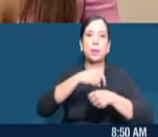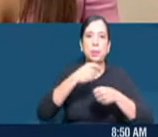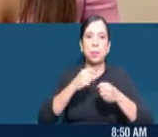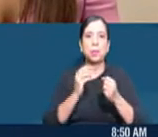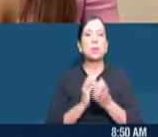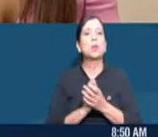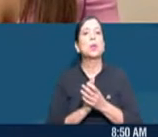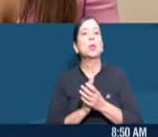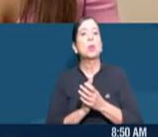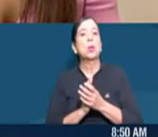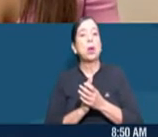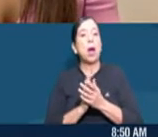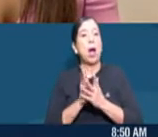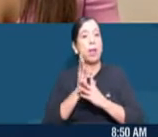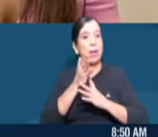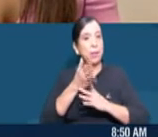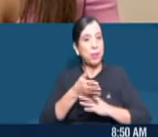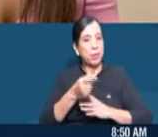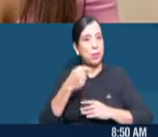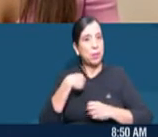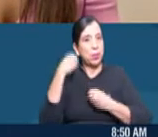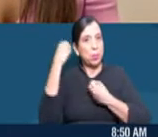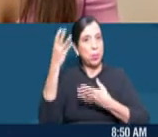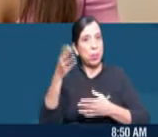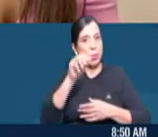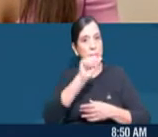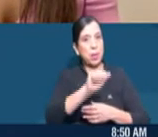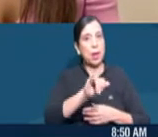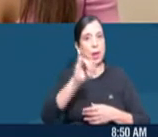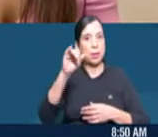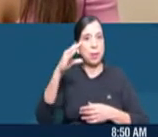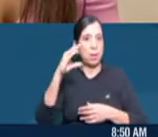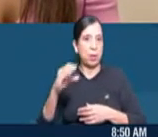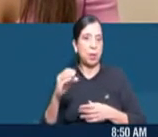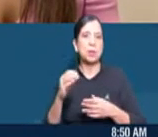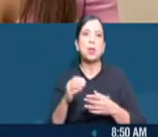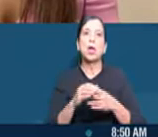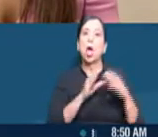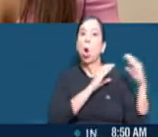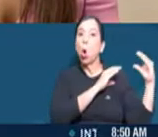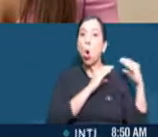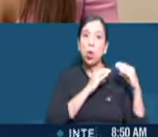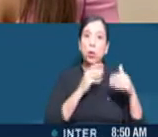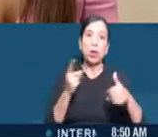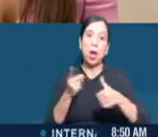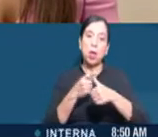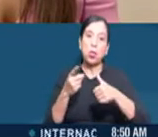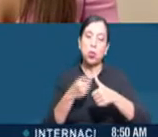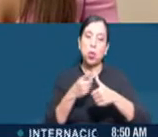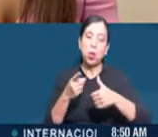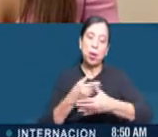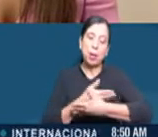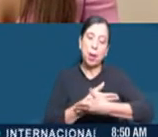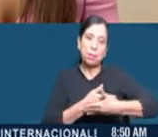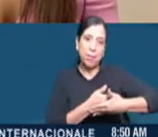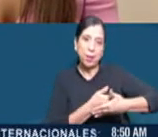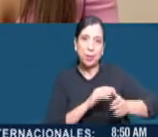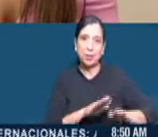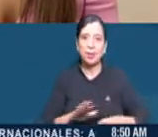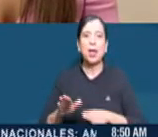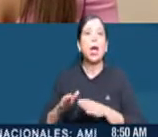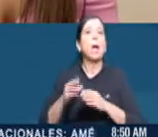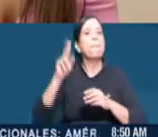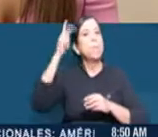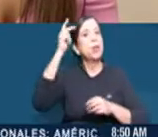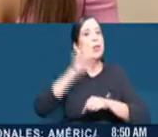Yo Me Informo PMA de Ana Isabel Castillo. Ella es coordinadora de la primera infancia de la Dirección de Políticas Sociales del MIDES,